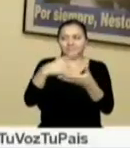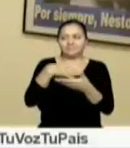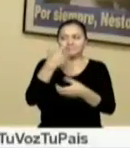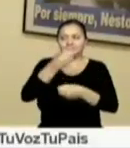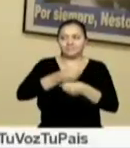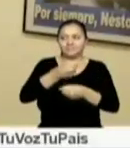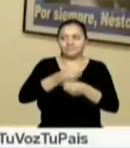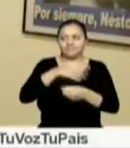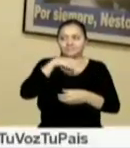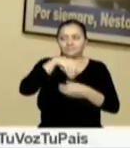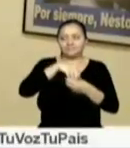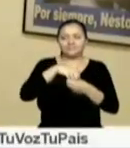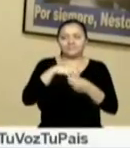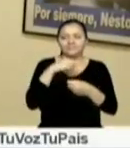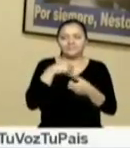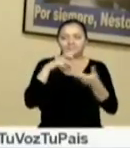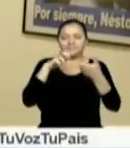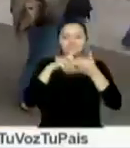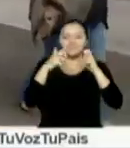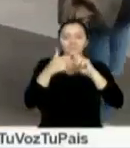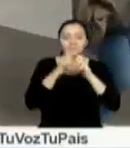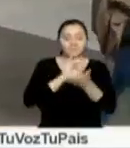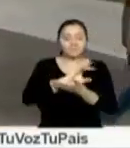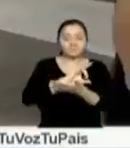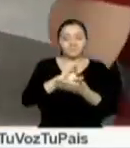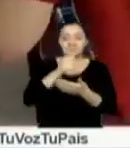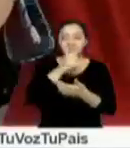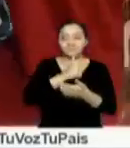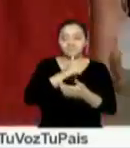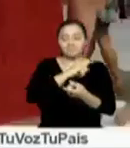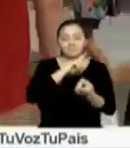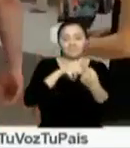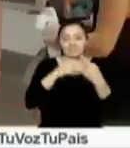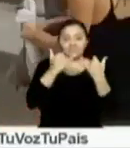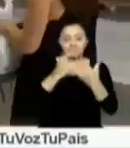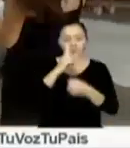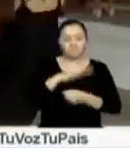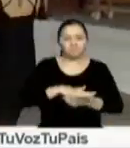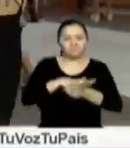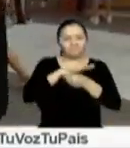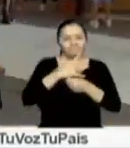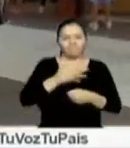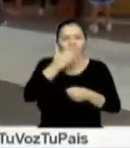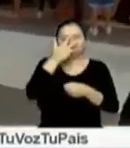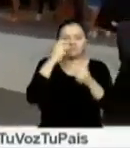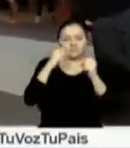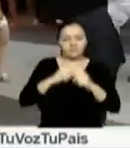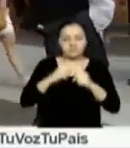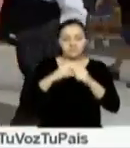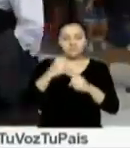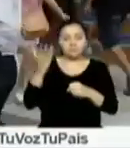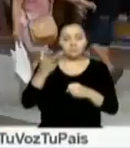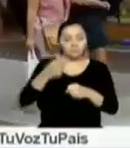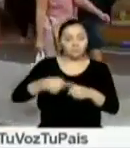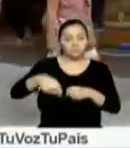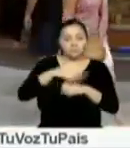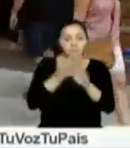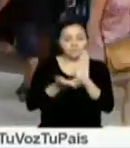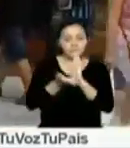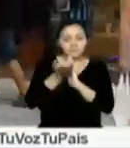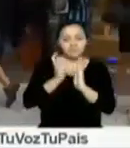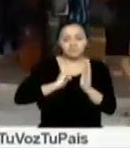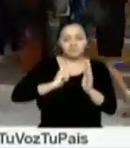eh el sector privado está despidiendo Por lo pronto la indignación crece Pues mientras a los maestros no se les suben Los